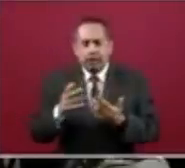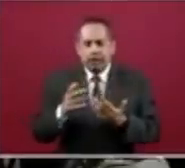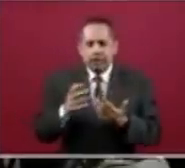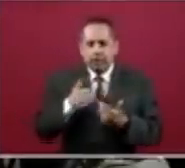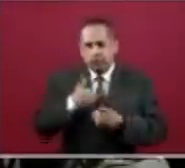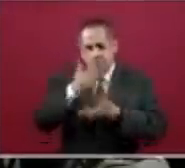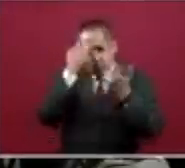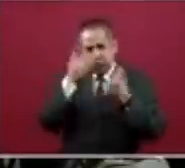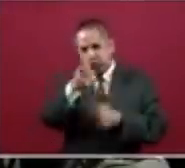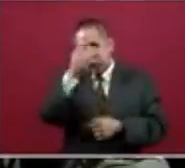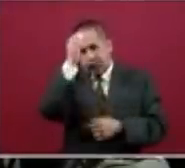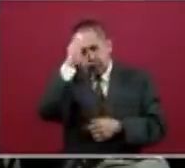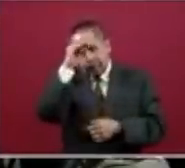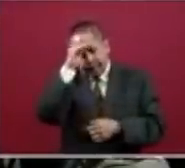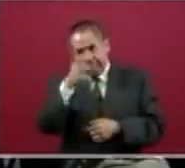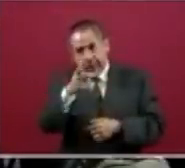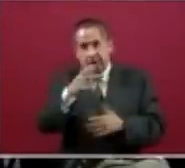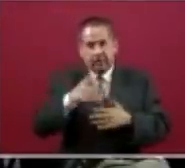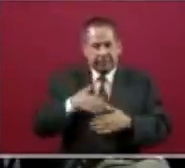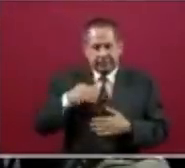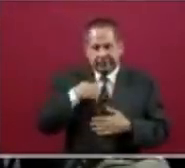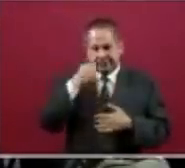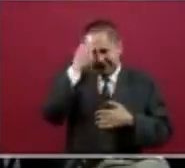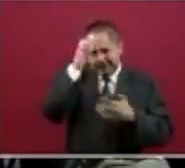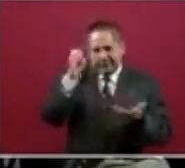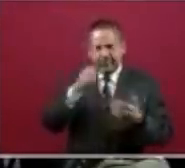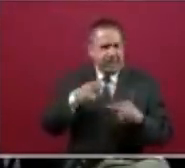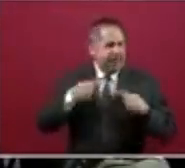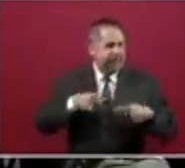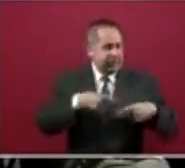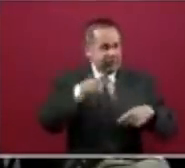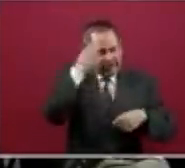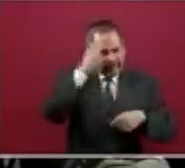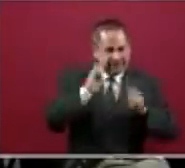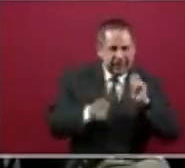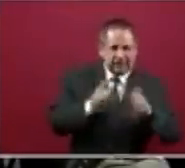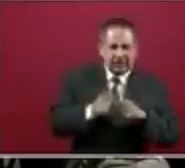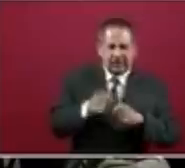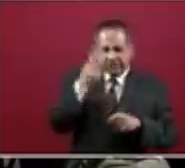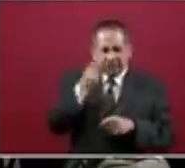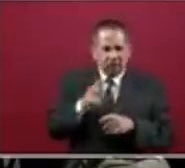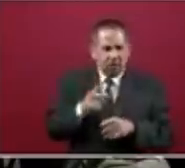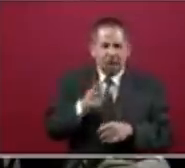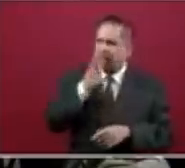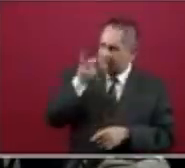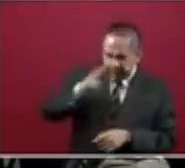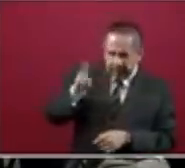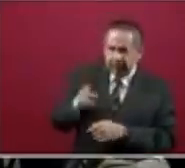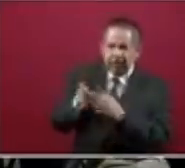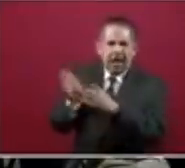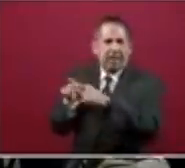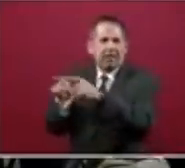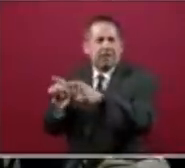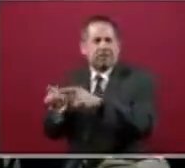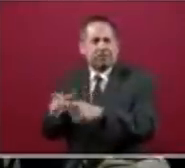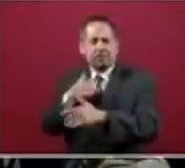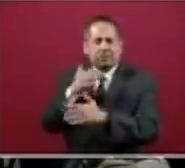su versión de usted. A mí me extraña que los especialistas en la materia en finanzas no digan eso aquí en nuestro